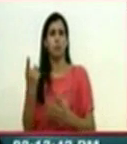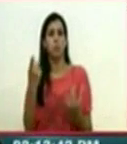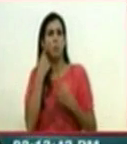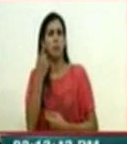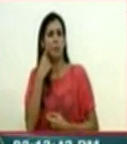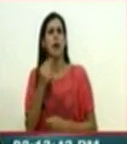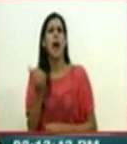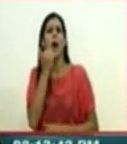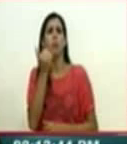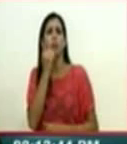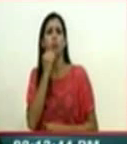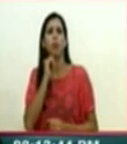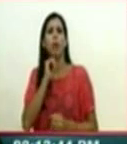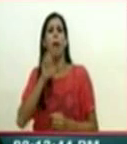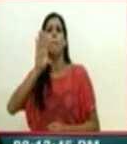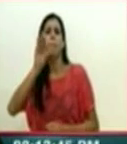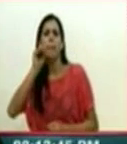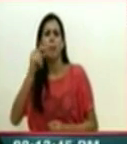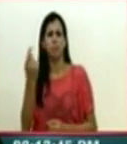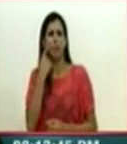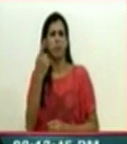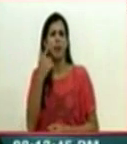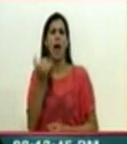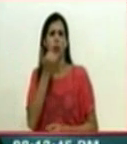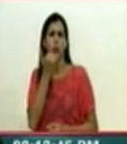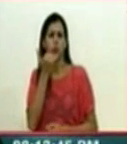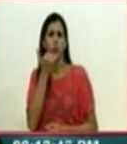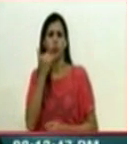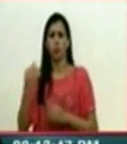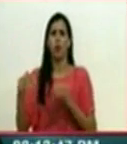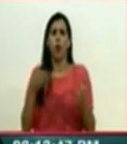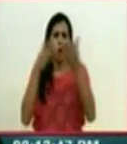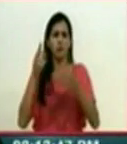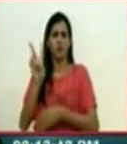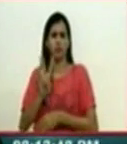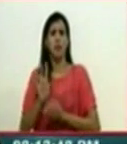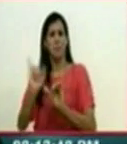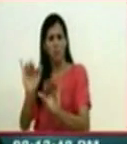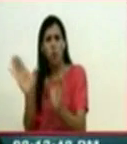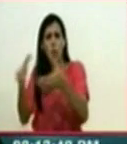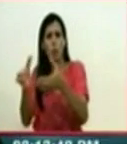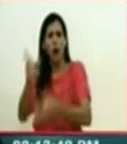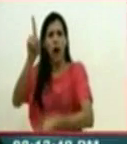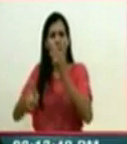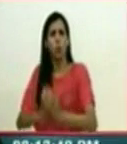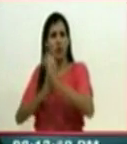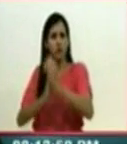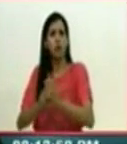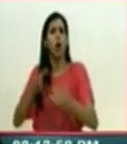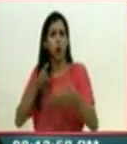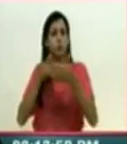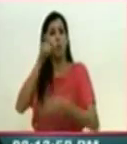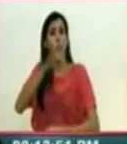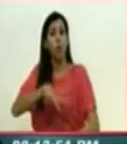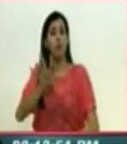verbal de la Cancillería guyanesa y de sectores de Guyana contra el pueblo de Bolívar, contra